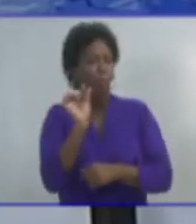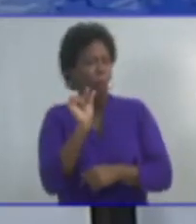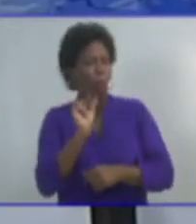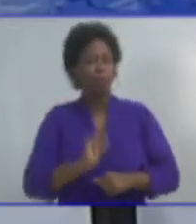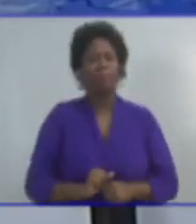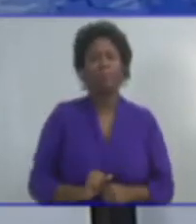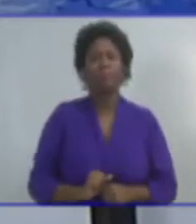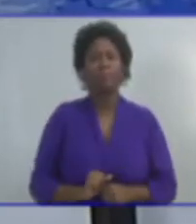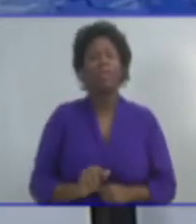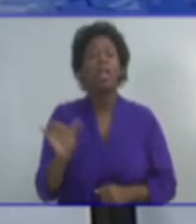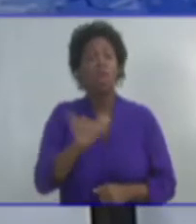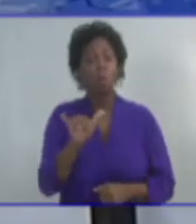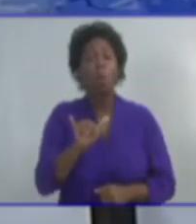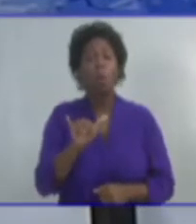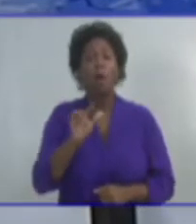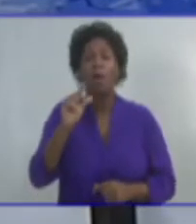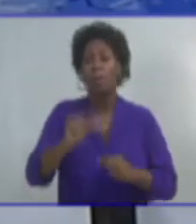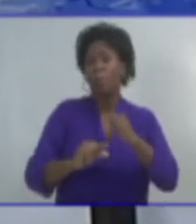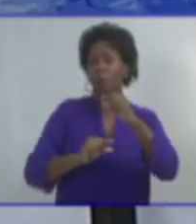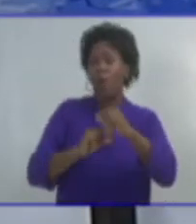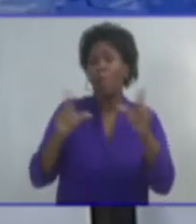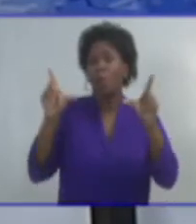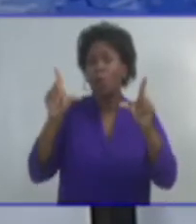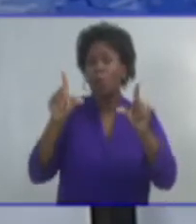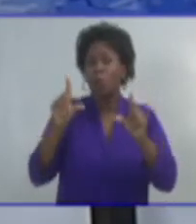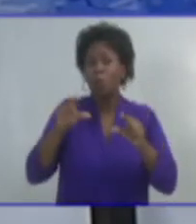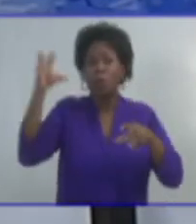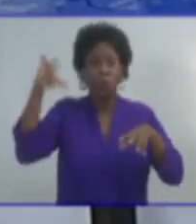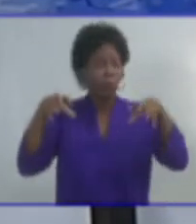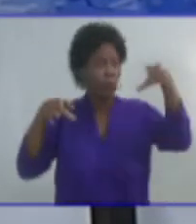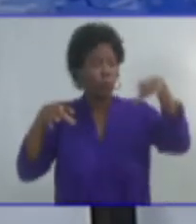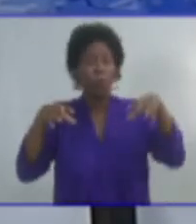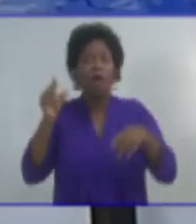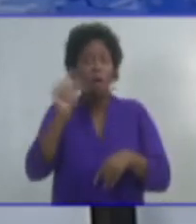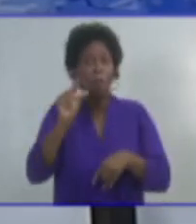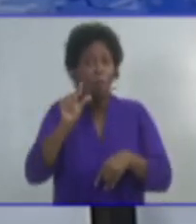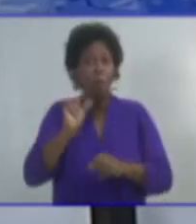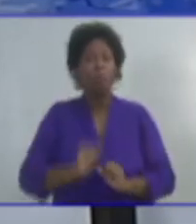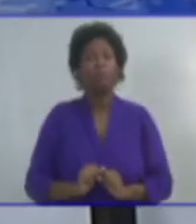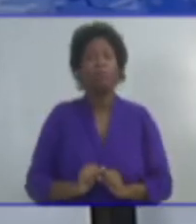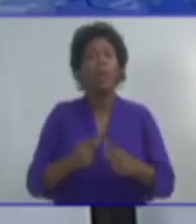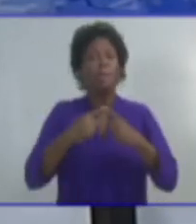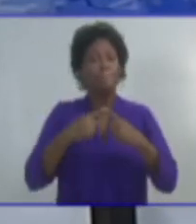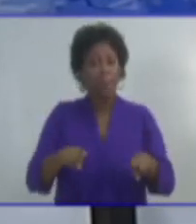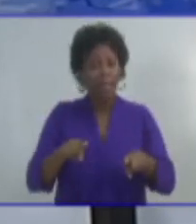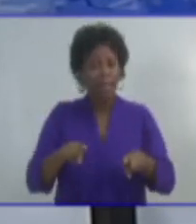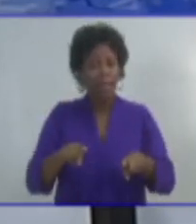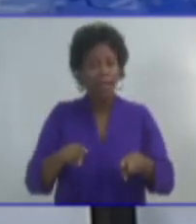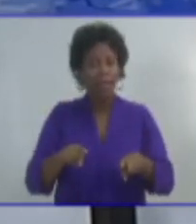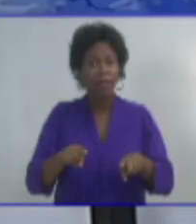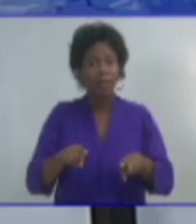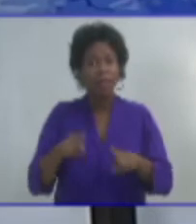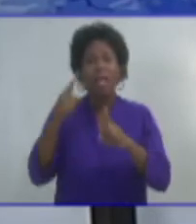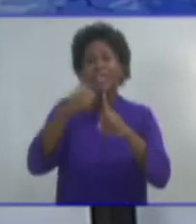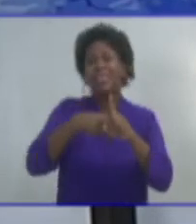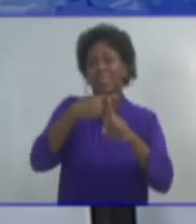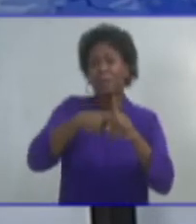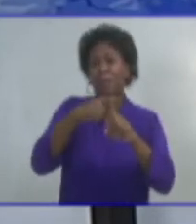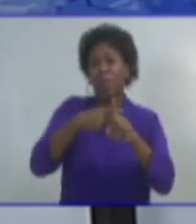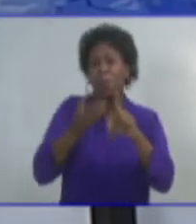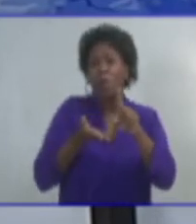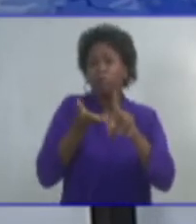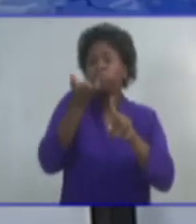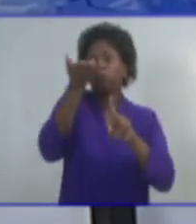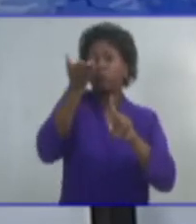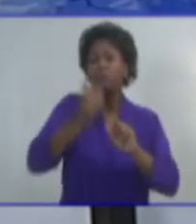estar influyendo en la disminución de las precipitaciones sobre nuestro territorio y el incremento de las temperaturas.